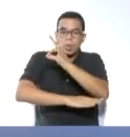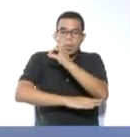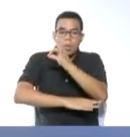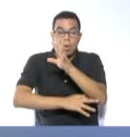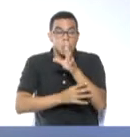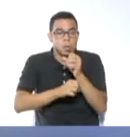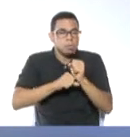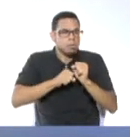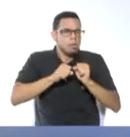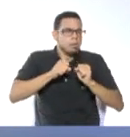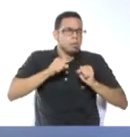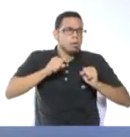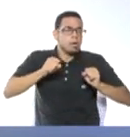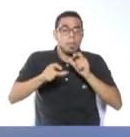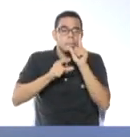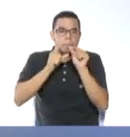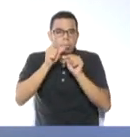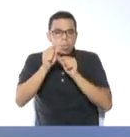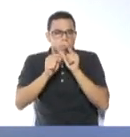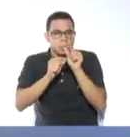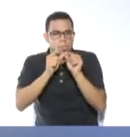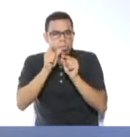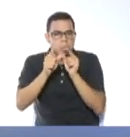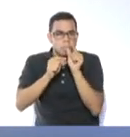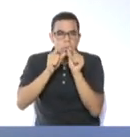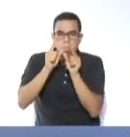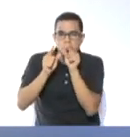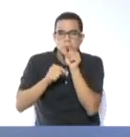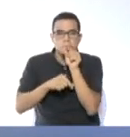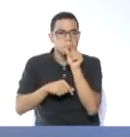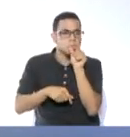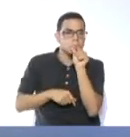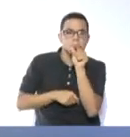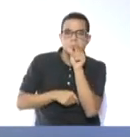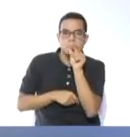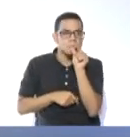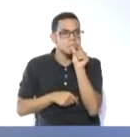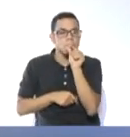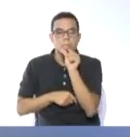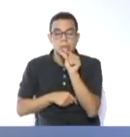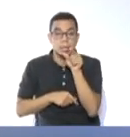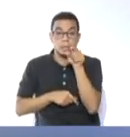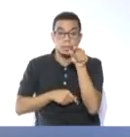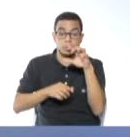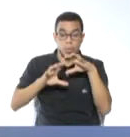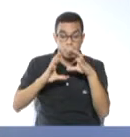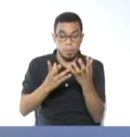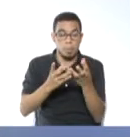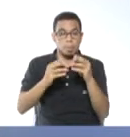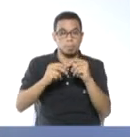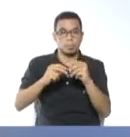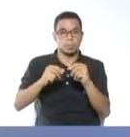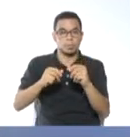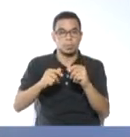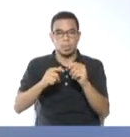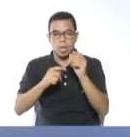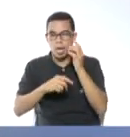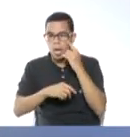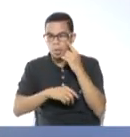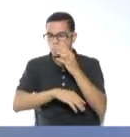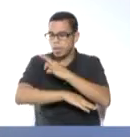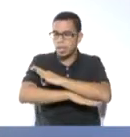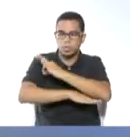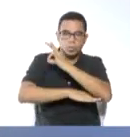Claro. bellísima, el amanecer. Entonces ahí la pedagogía de la Madre Tierra nos está enseñando a que, mira, te